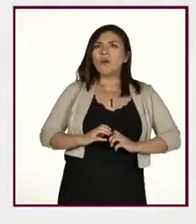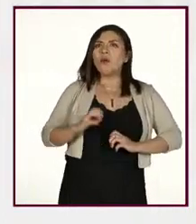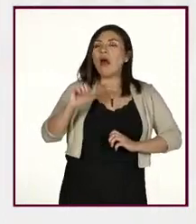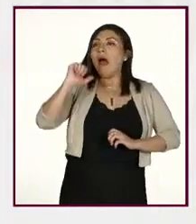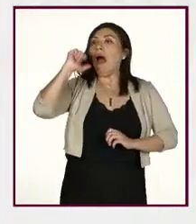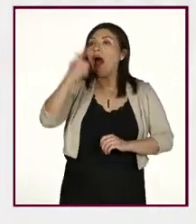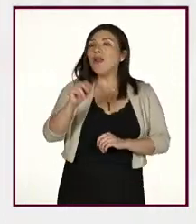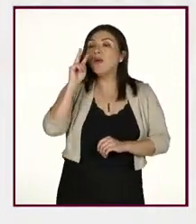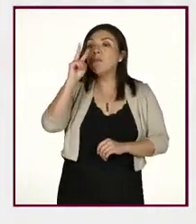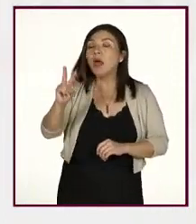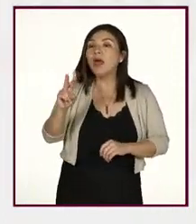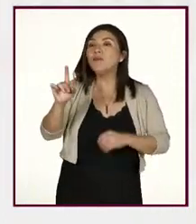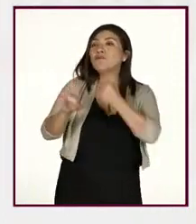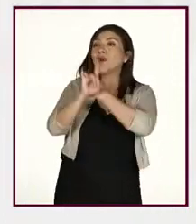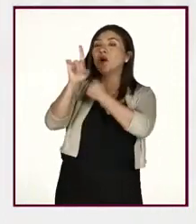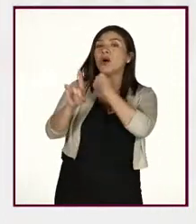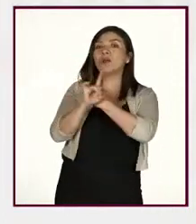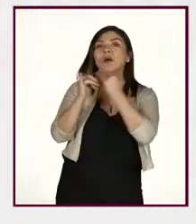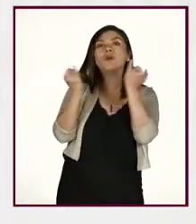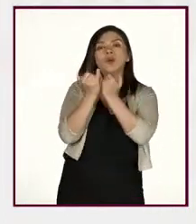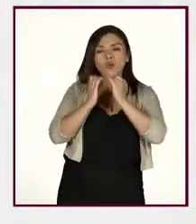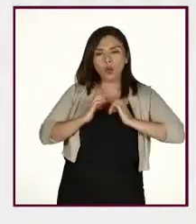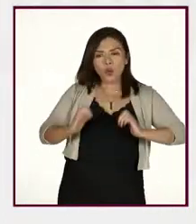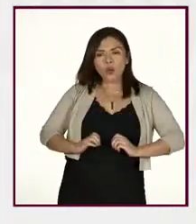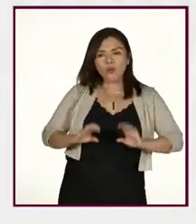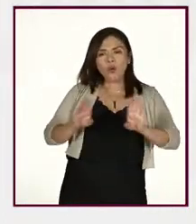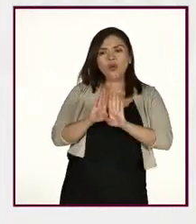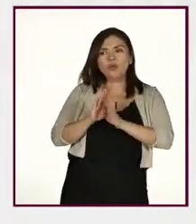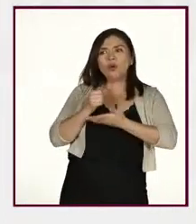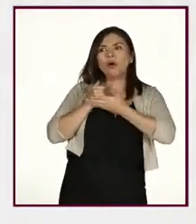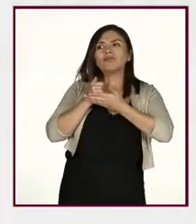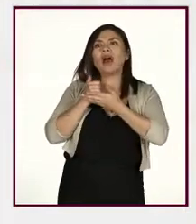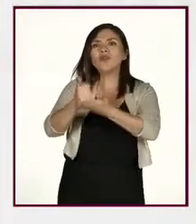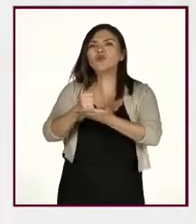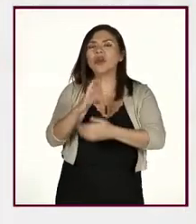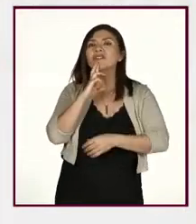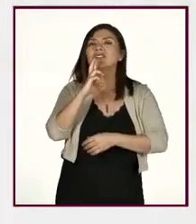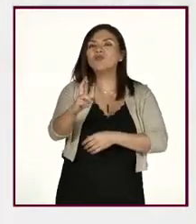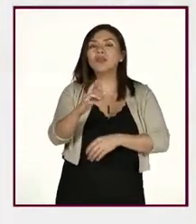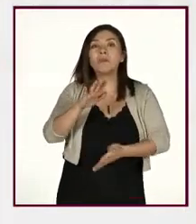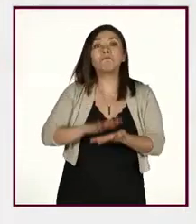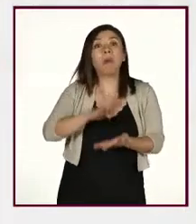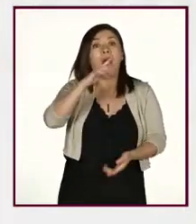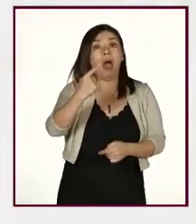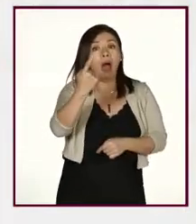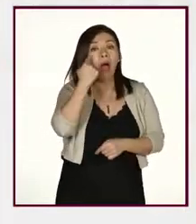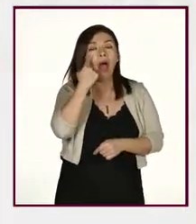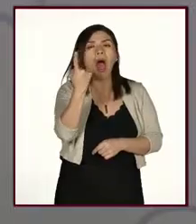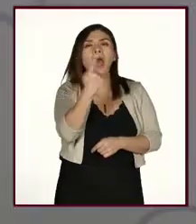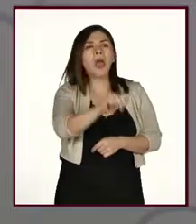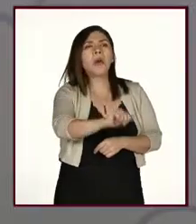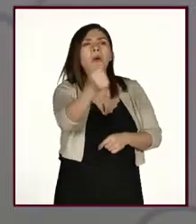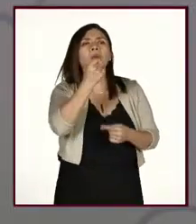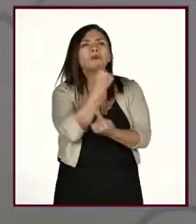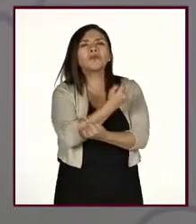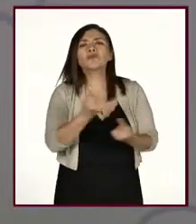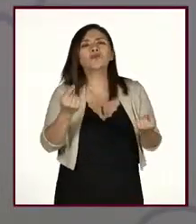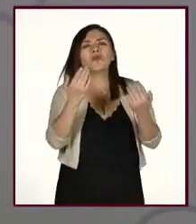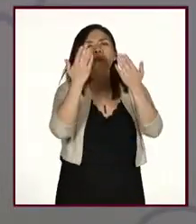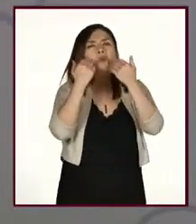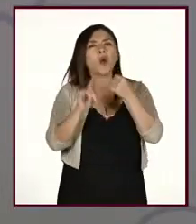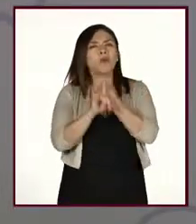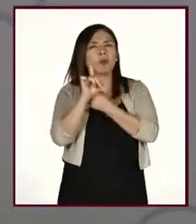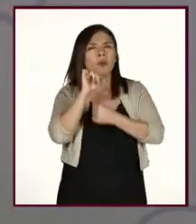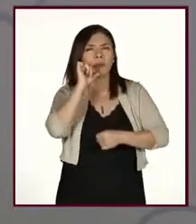situaciones estresantes. También responde fisiológicamente más que chicos y chicas sin un